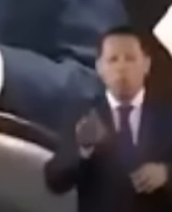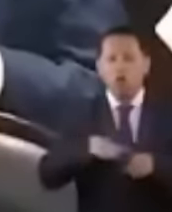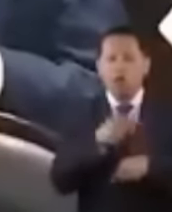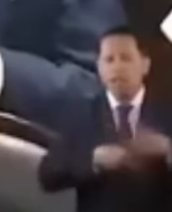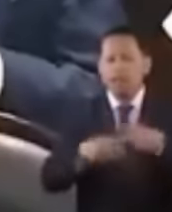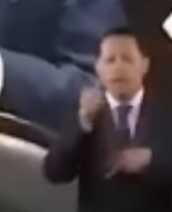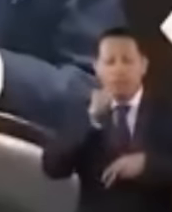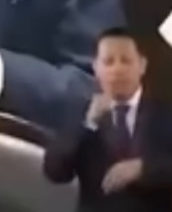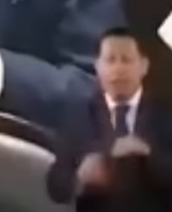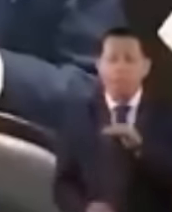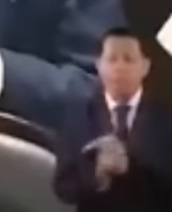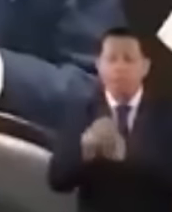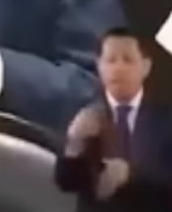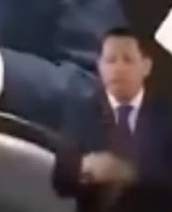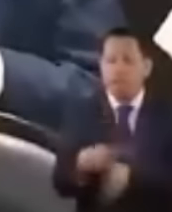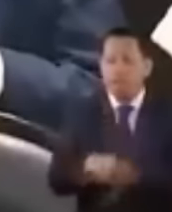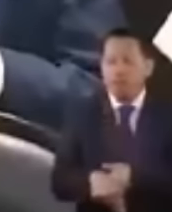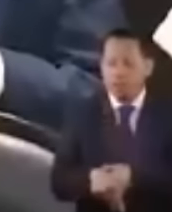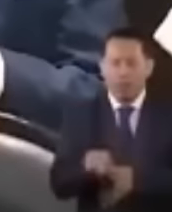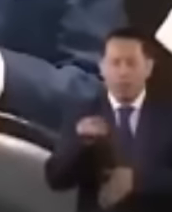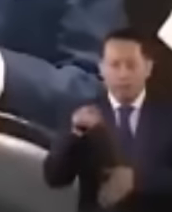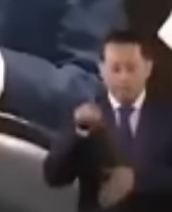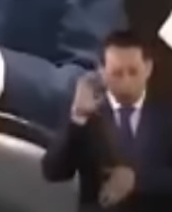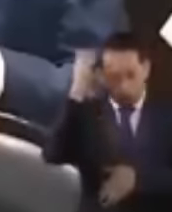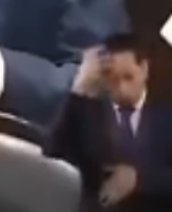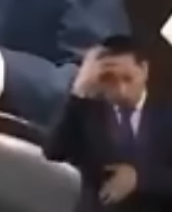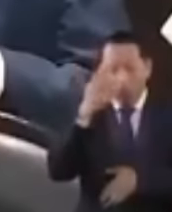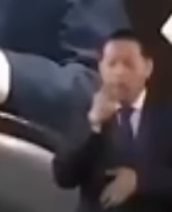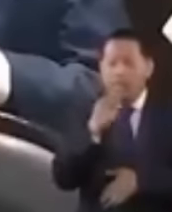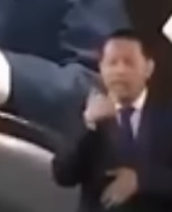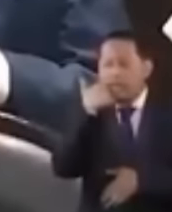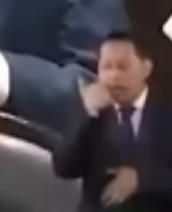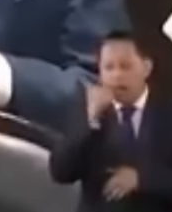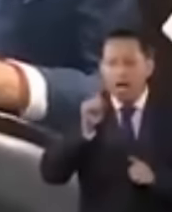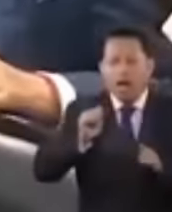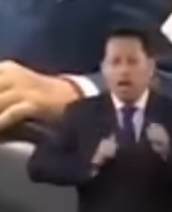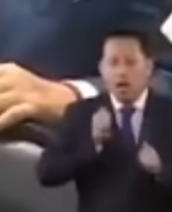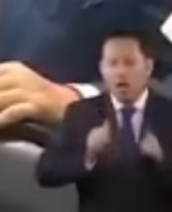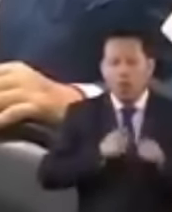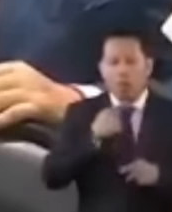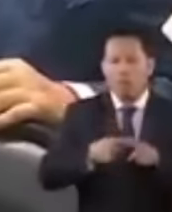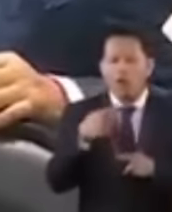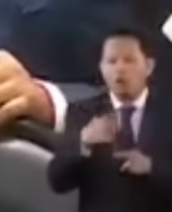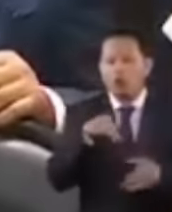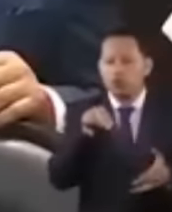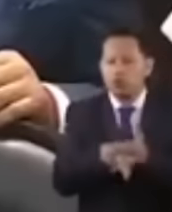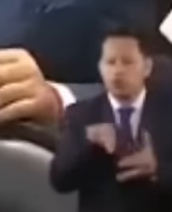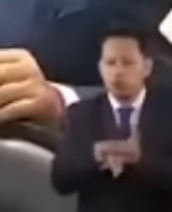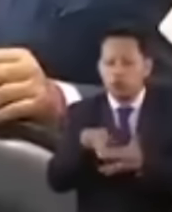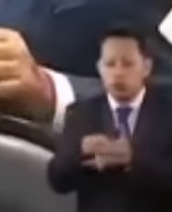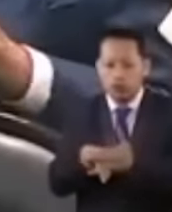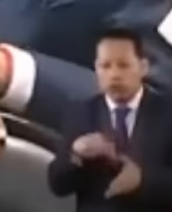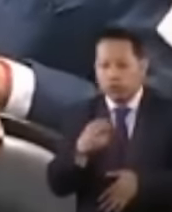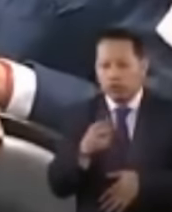esta soberanía? ¿Qué diría el del sombrero que buscan lucrar con su cobarde asesino?